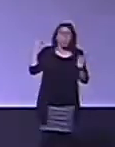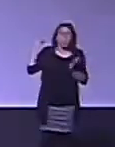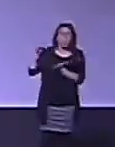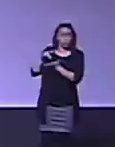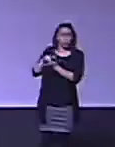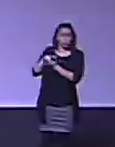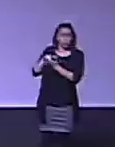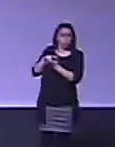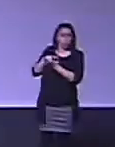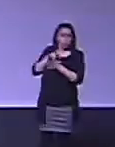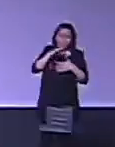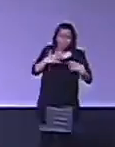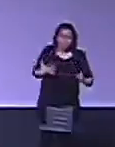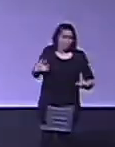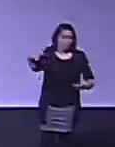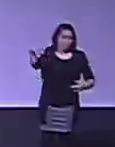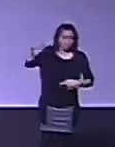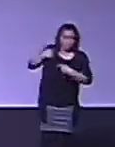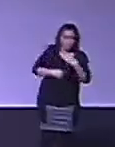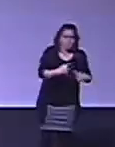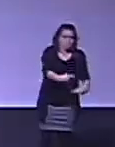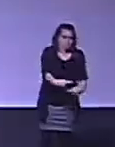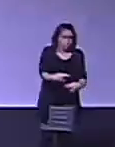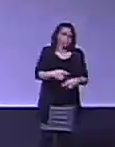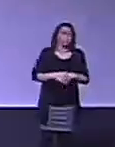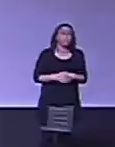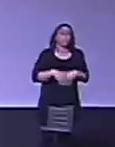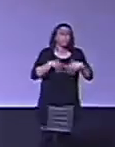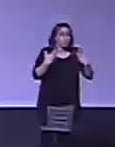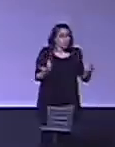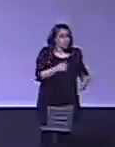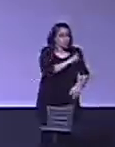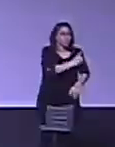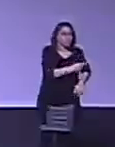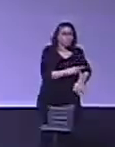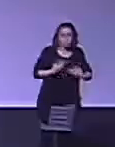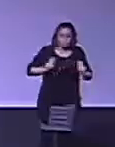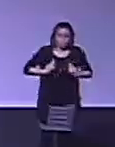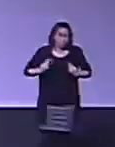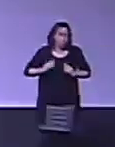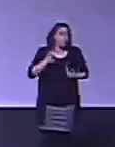ser ejemplo de libertad y valentía, tanto en el deporte como en la vida.